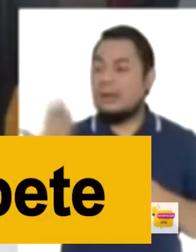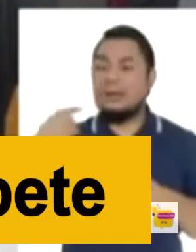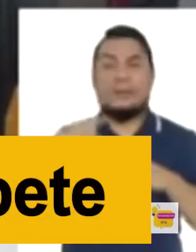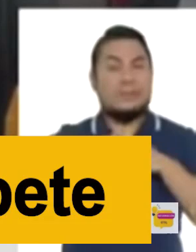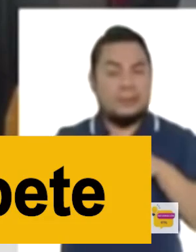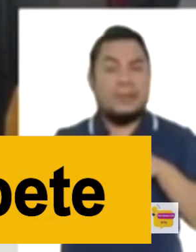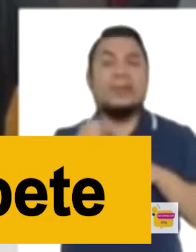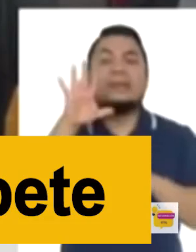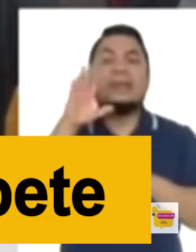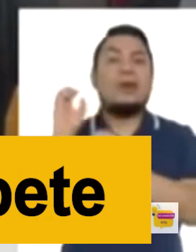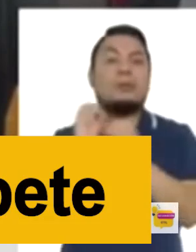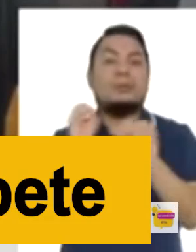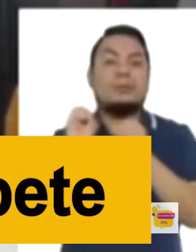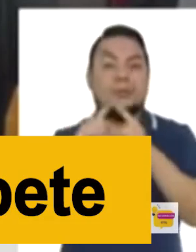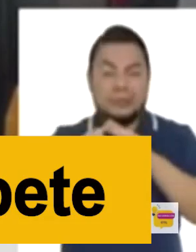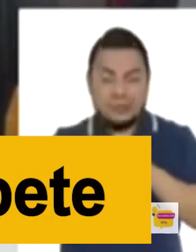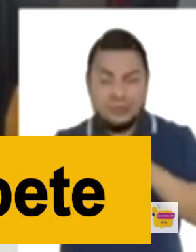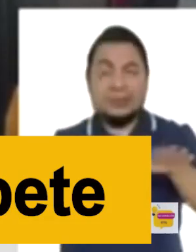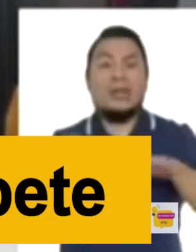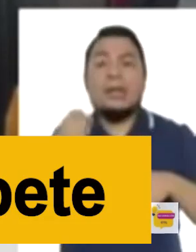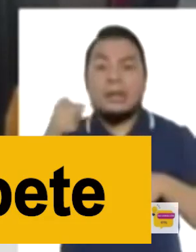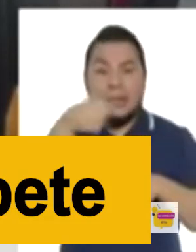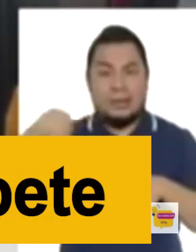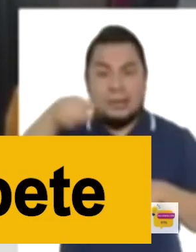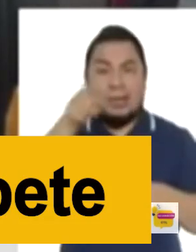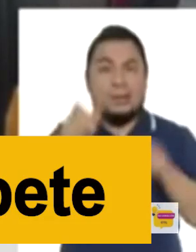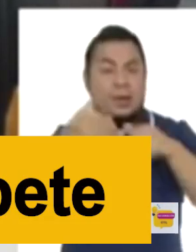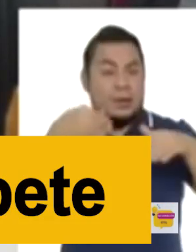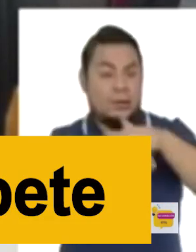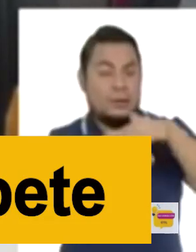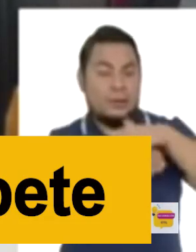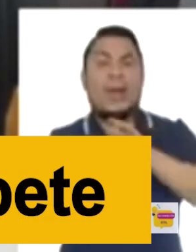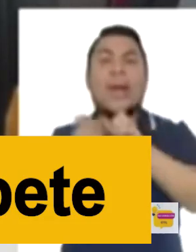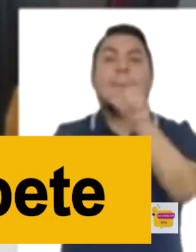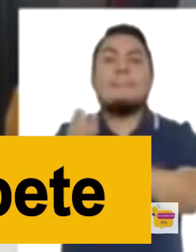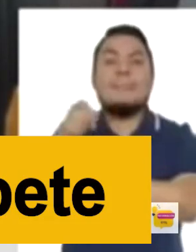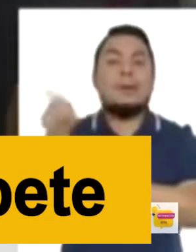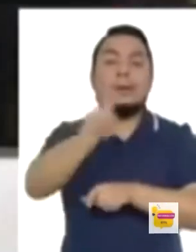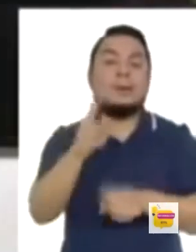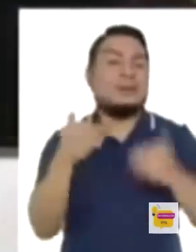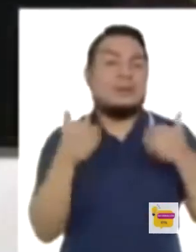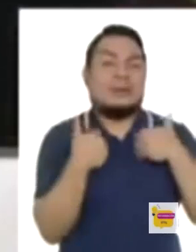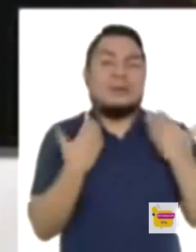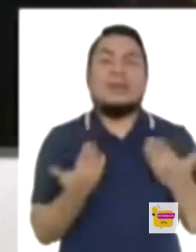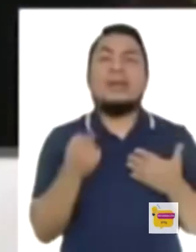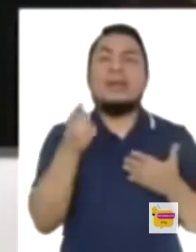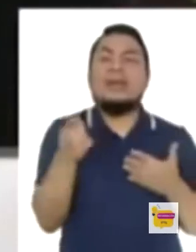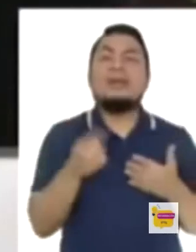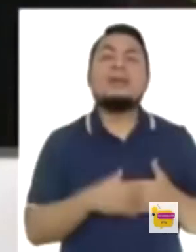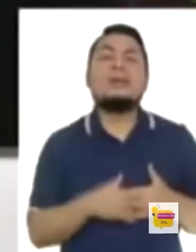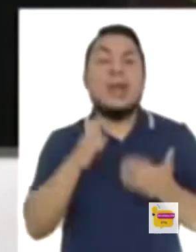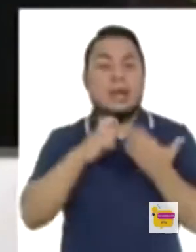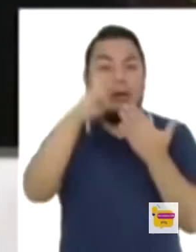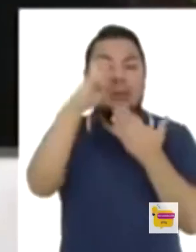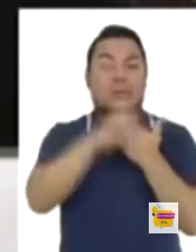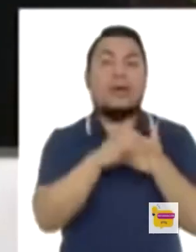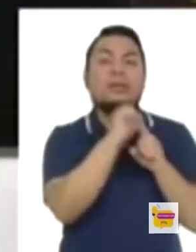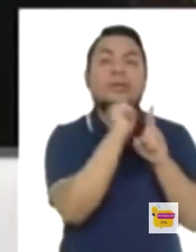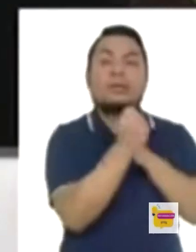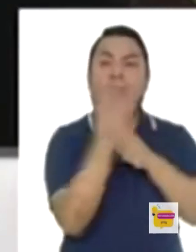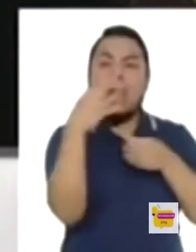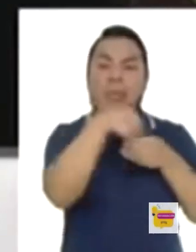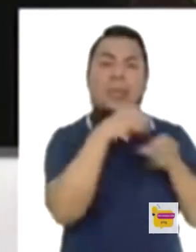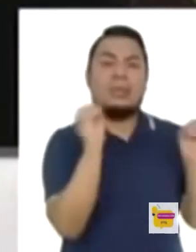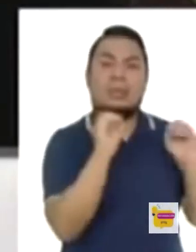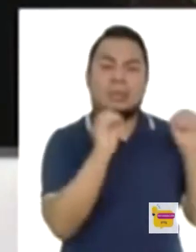octubre para que puedan acceder aquellas personas que no están en los programas sociales